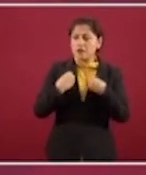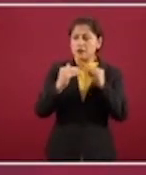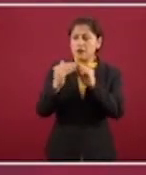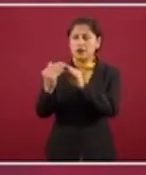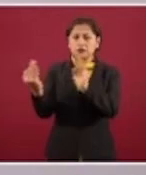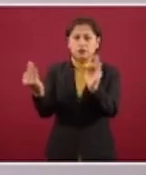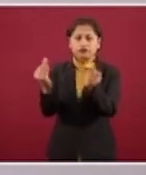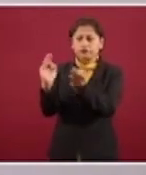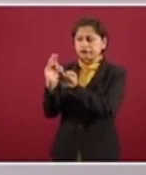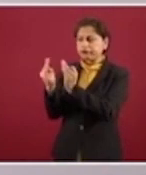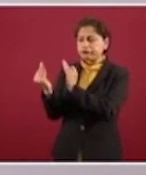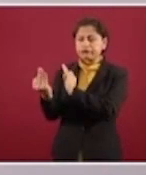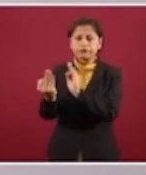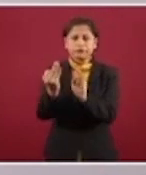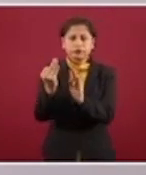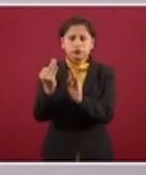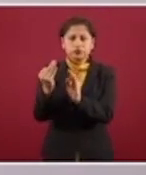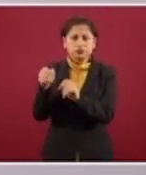no pasa nada